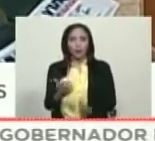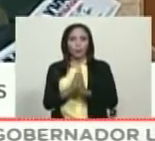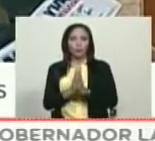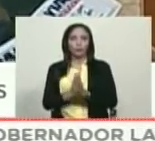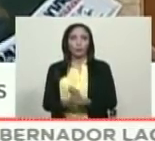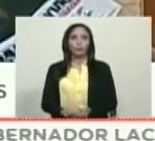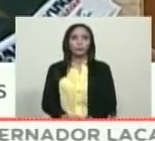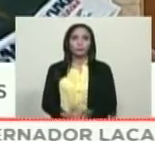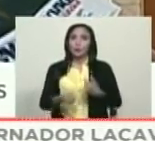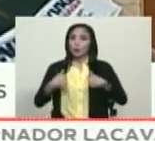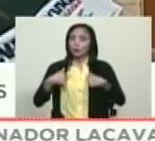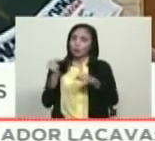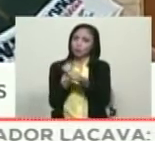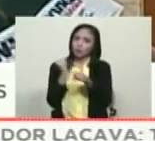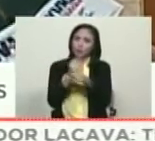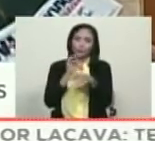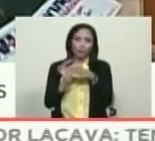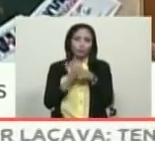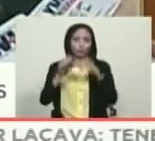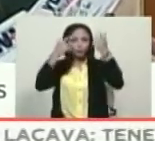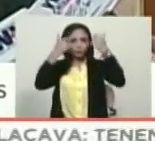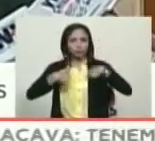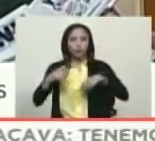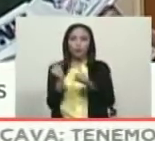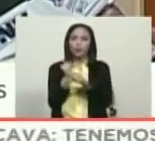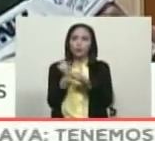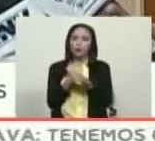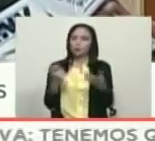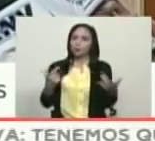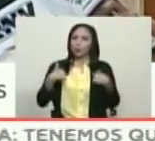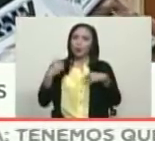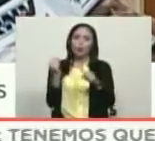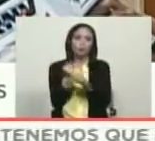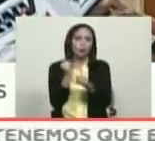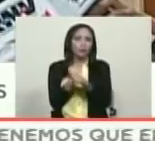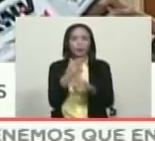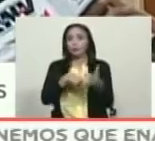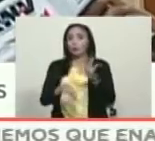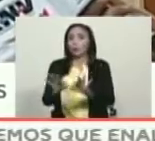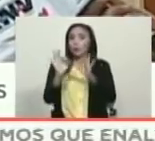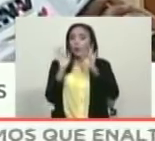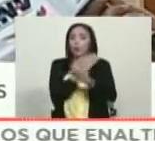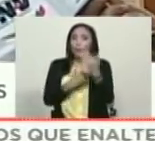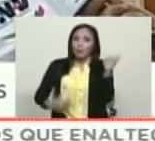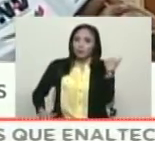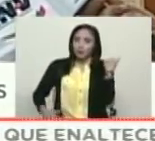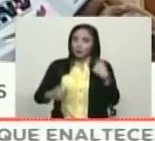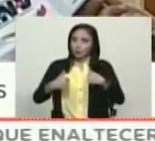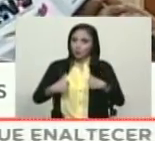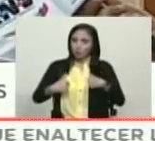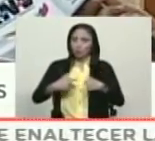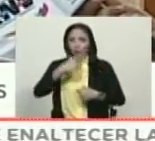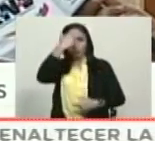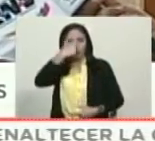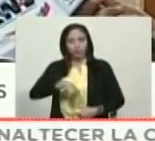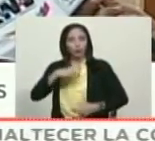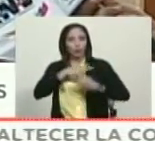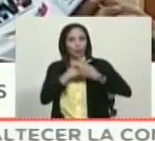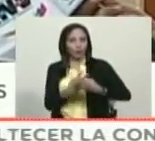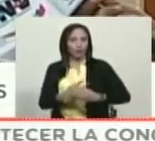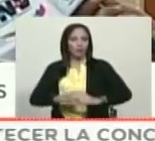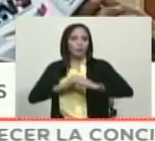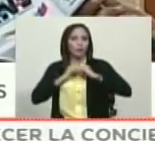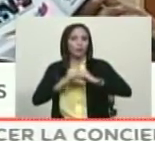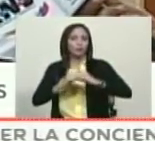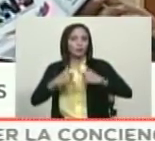seguiré cumpliendo mis funciones para los que ustedes me eligieron con firmeza con valentía con coraje